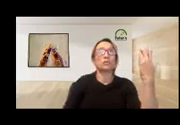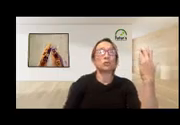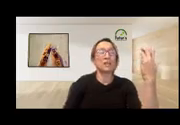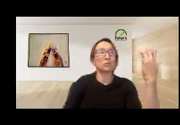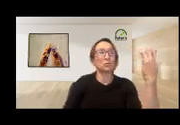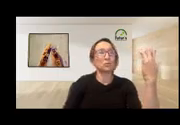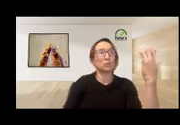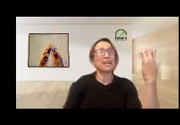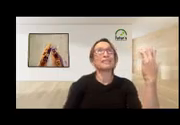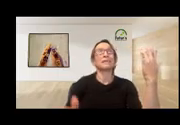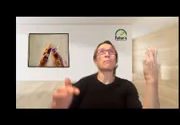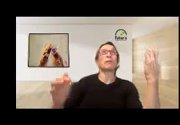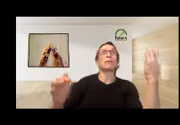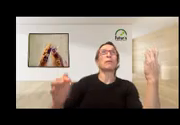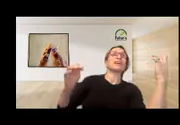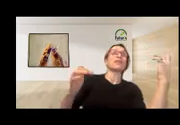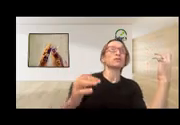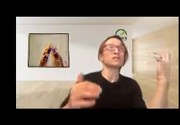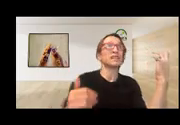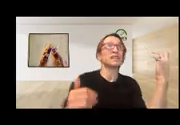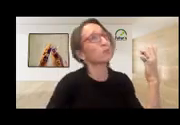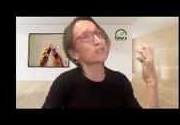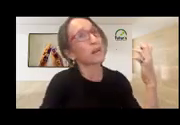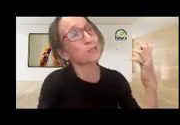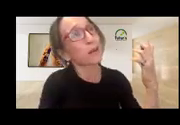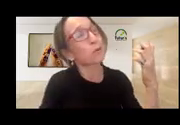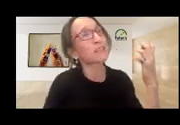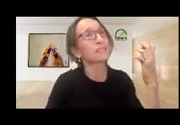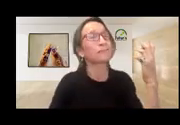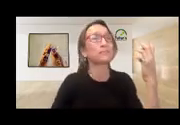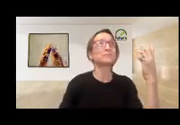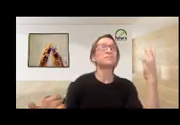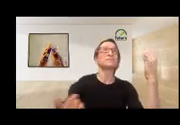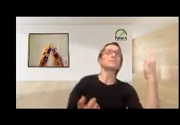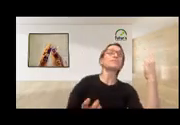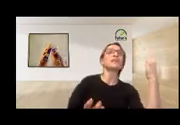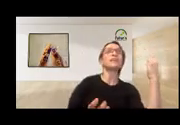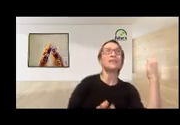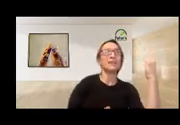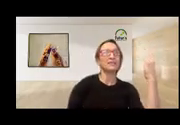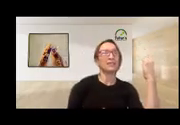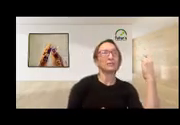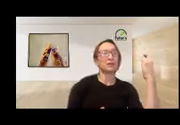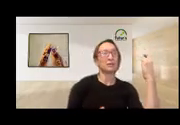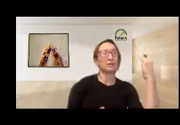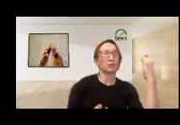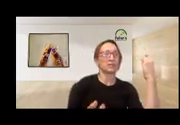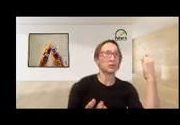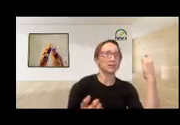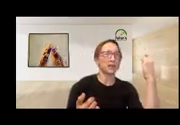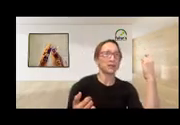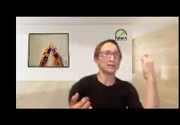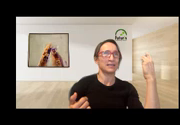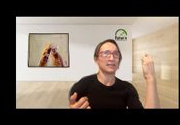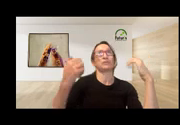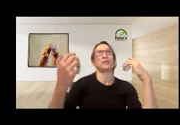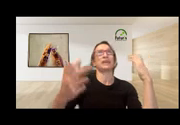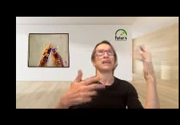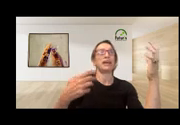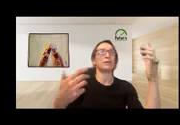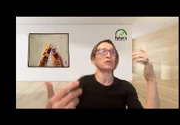parece que estos perezosos gigantes simplemente se recostaban contra los árboles y sí, bueno, en algunos casos